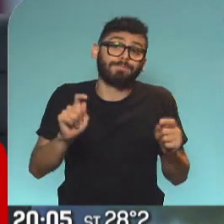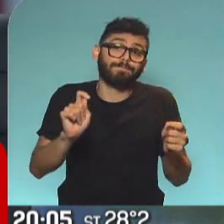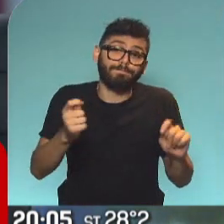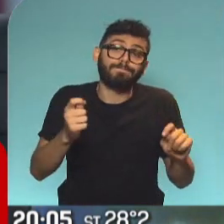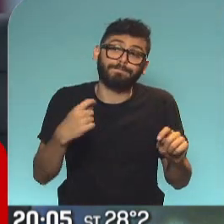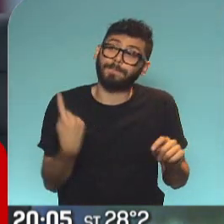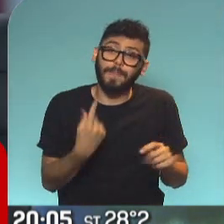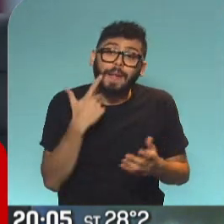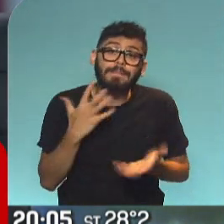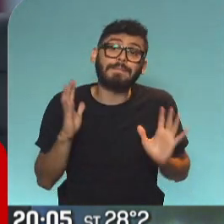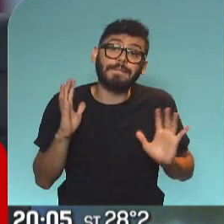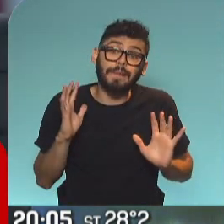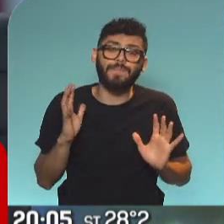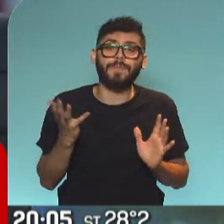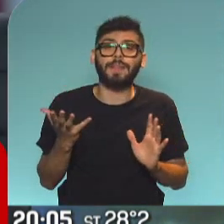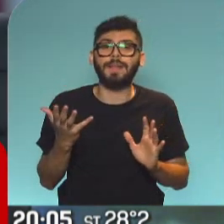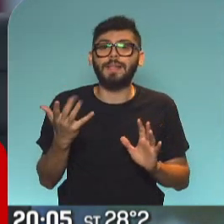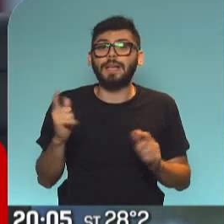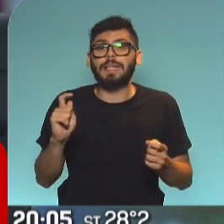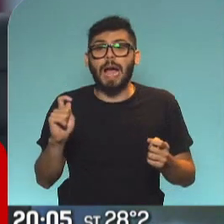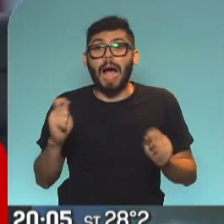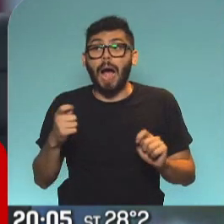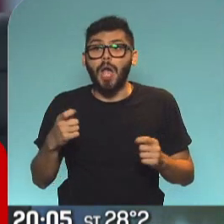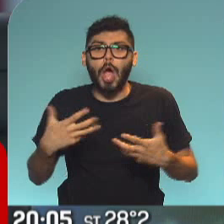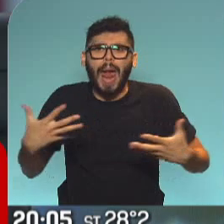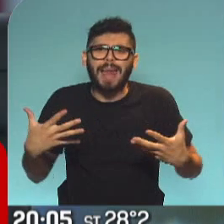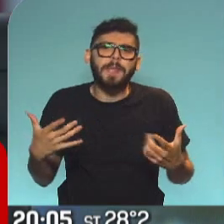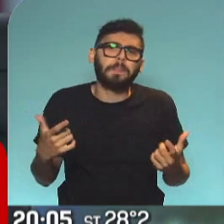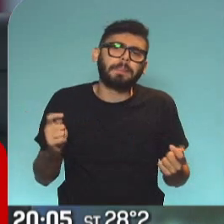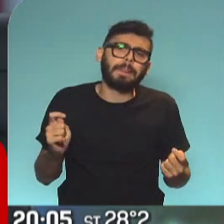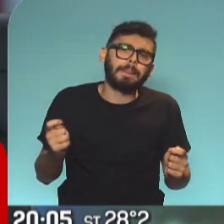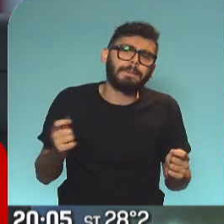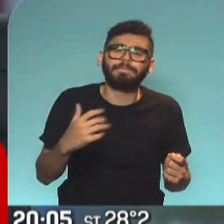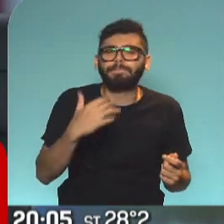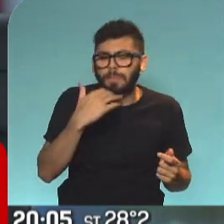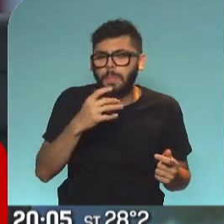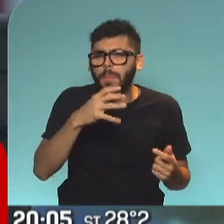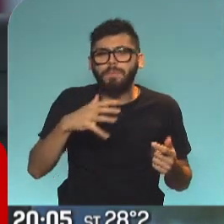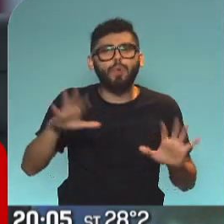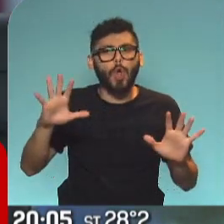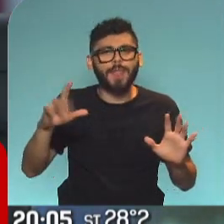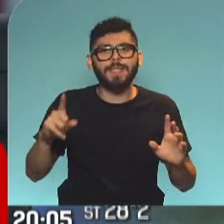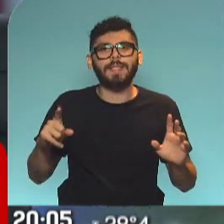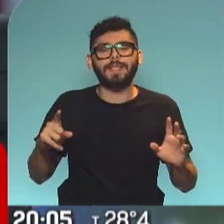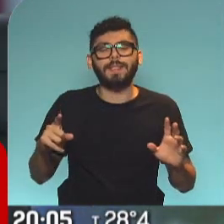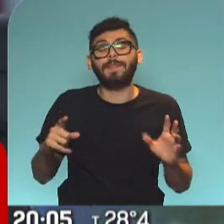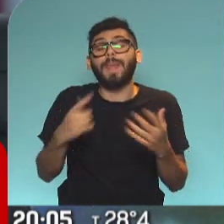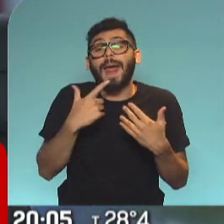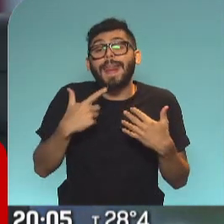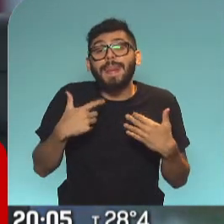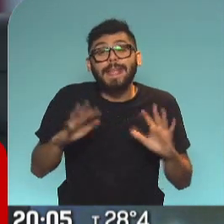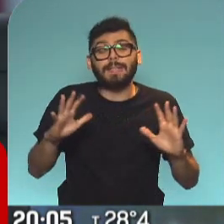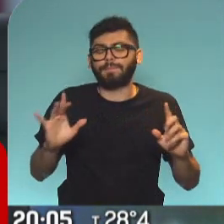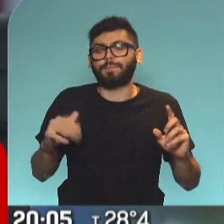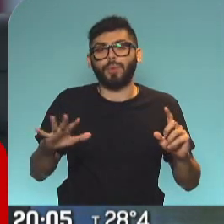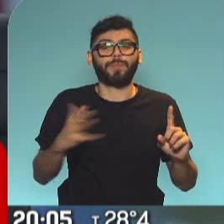pero hay que ver si tanto de contenido. Hay posibles, de hecho, están comentando que hay posibles acercamientos y mesas de diálogo